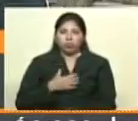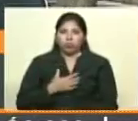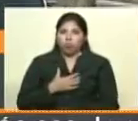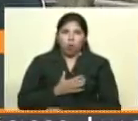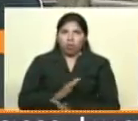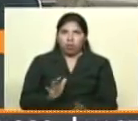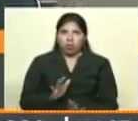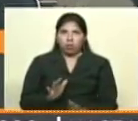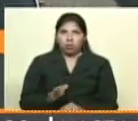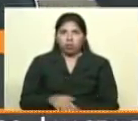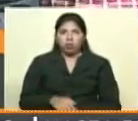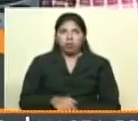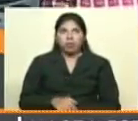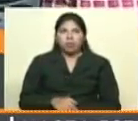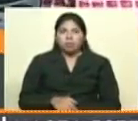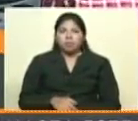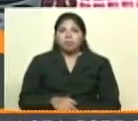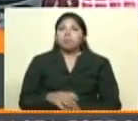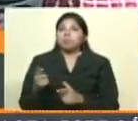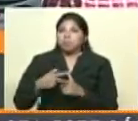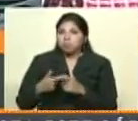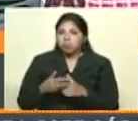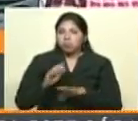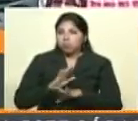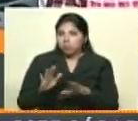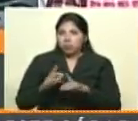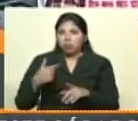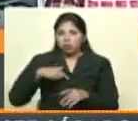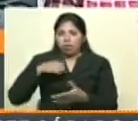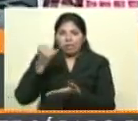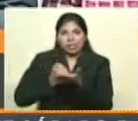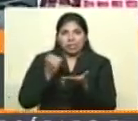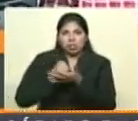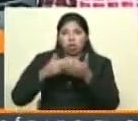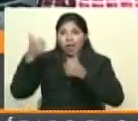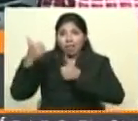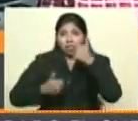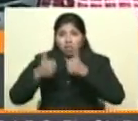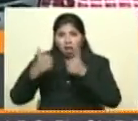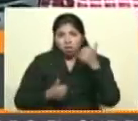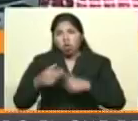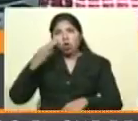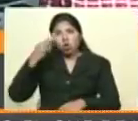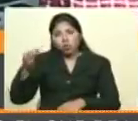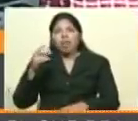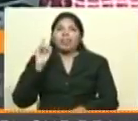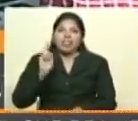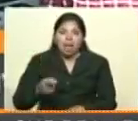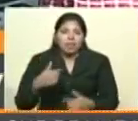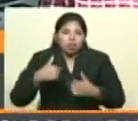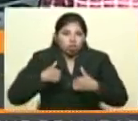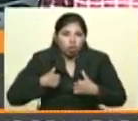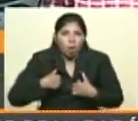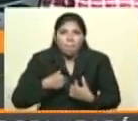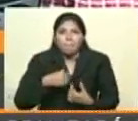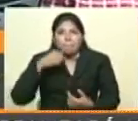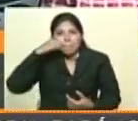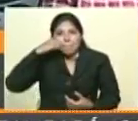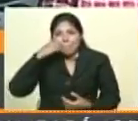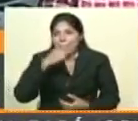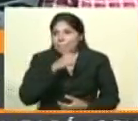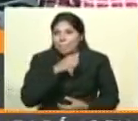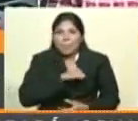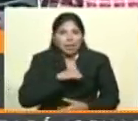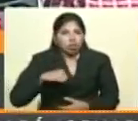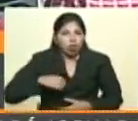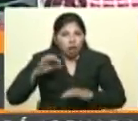legislativos, nuestros candidatos y candidatas a los consejos municipales, y eso amerita que yo personalmente, como jefe